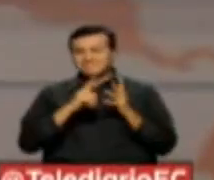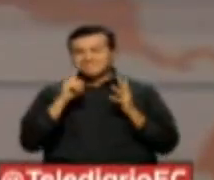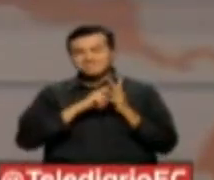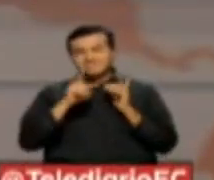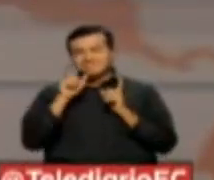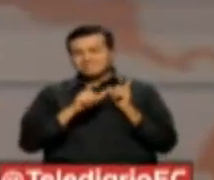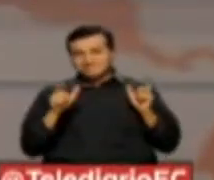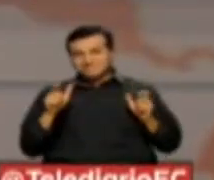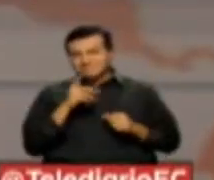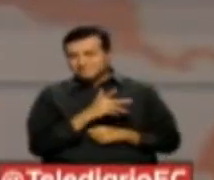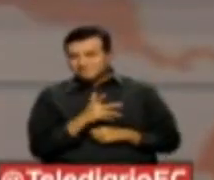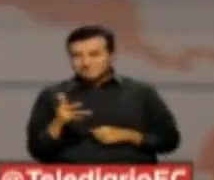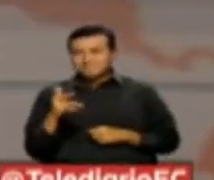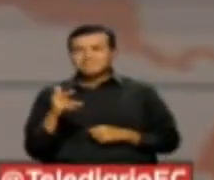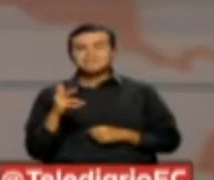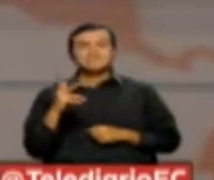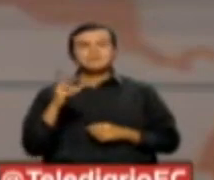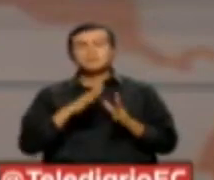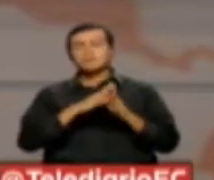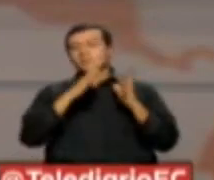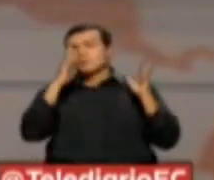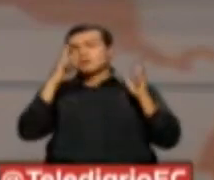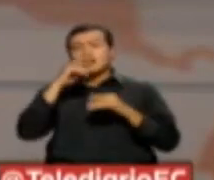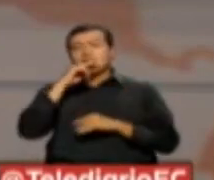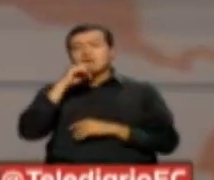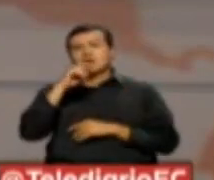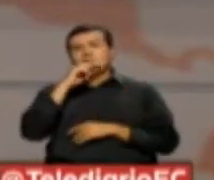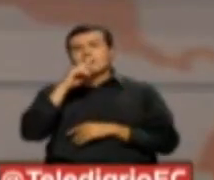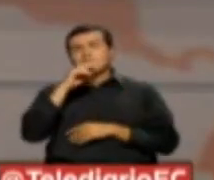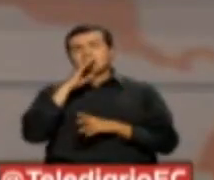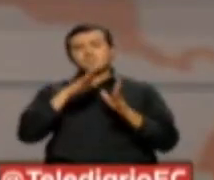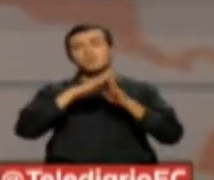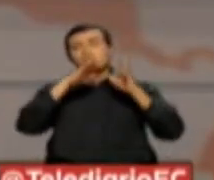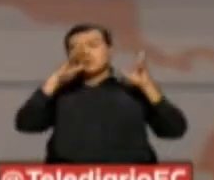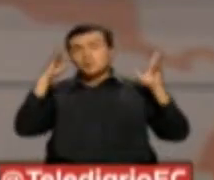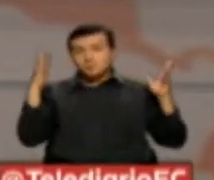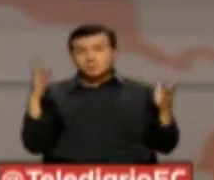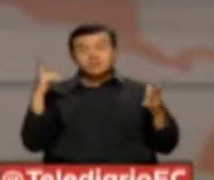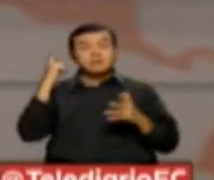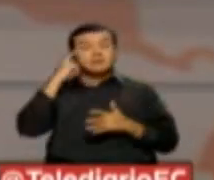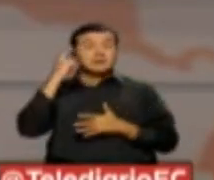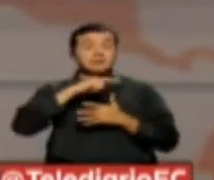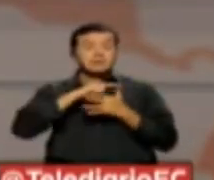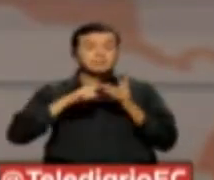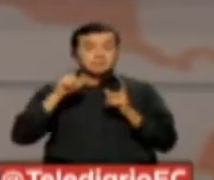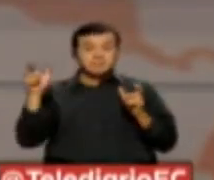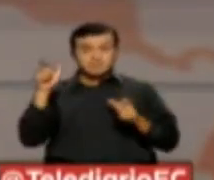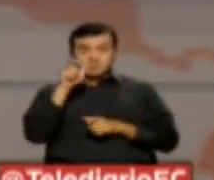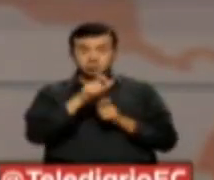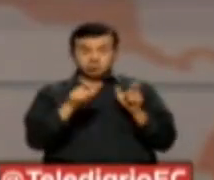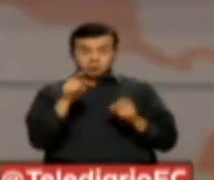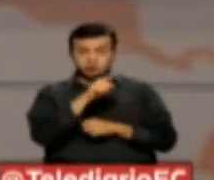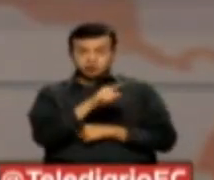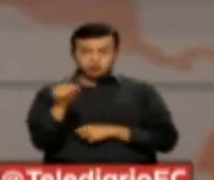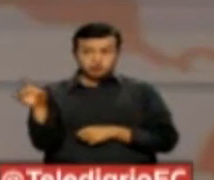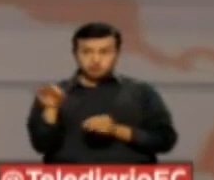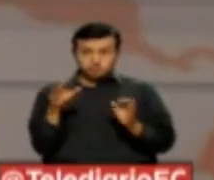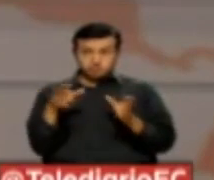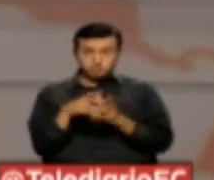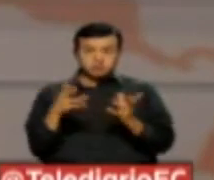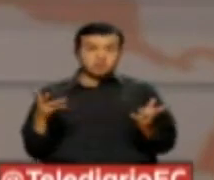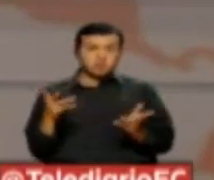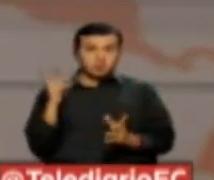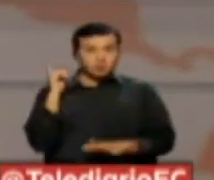tenemos leyendas riquísimas alrededor pero hay que darles alternativas a las personas es decir